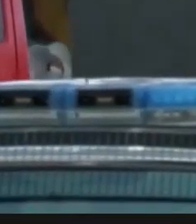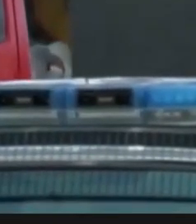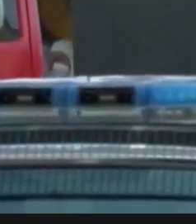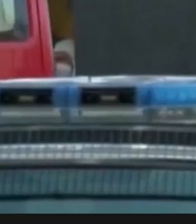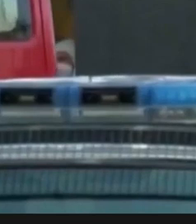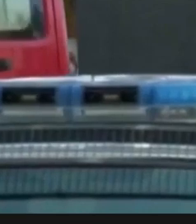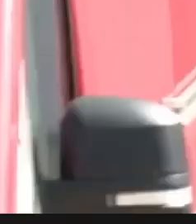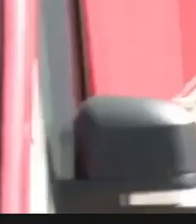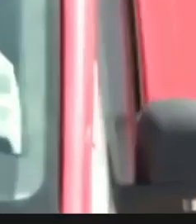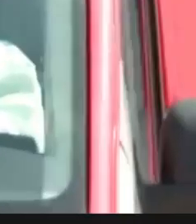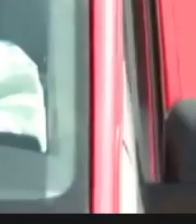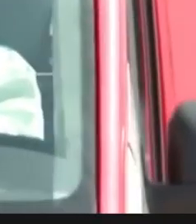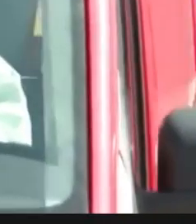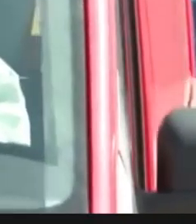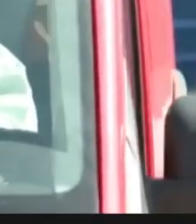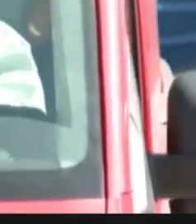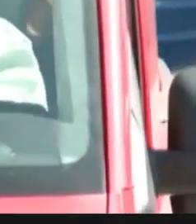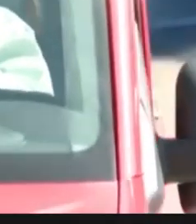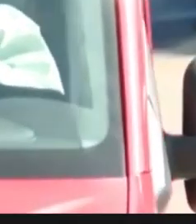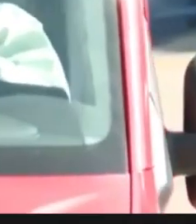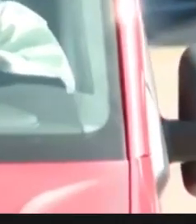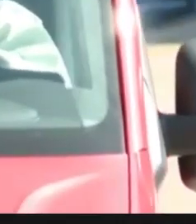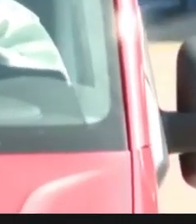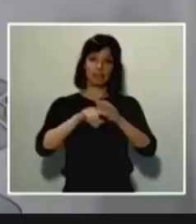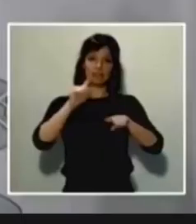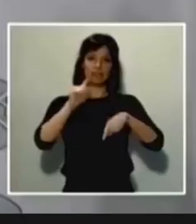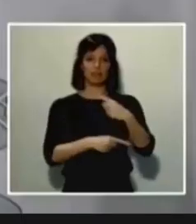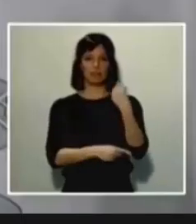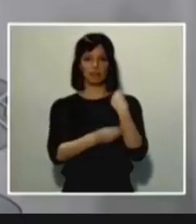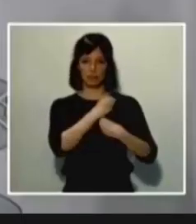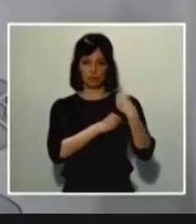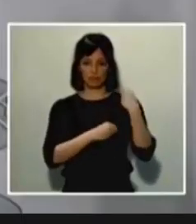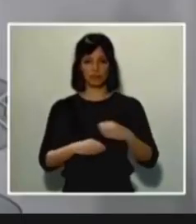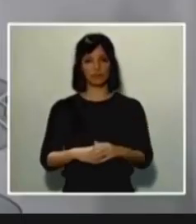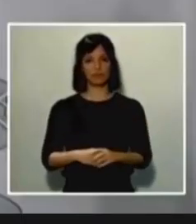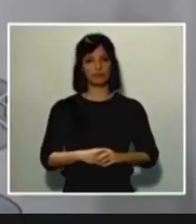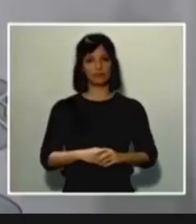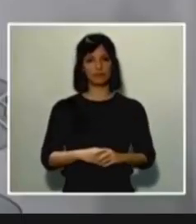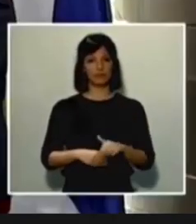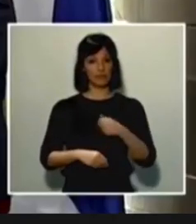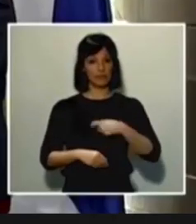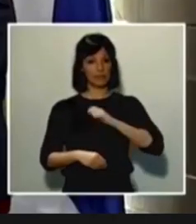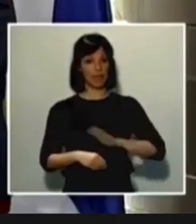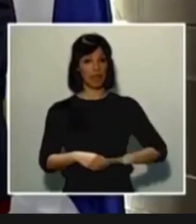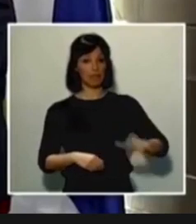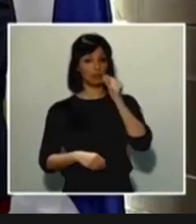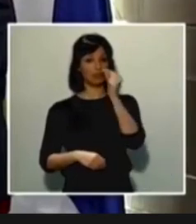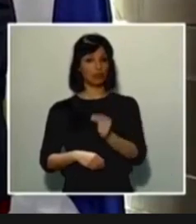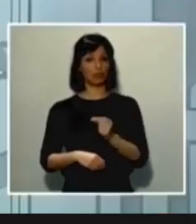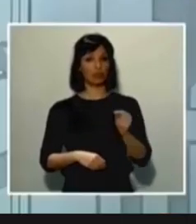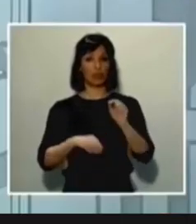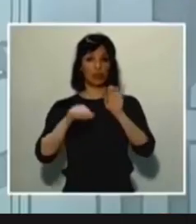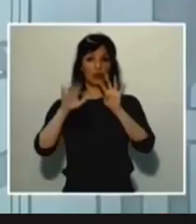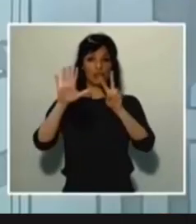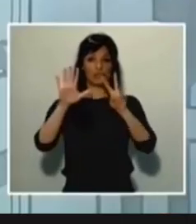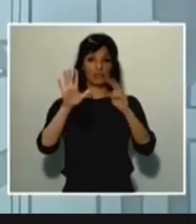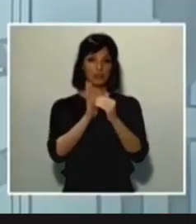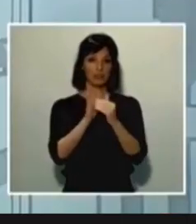afectado del mundo, por detrás de Italia. De hoy tenemos en España un total de 47.610